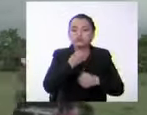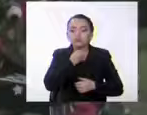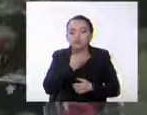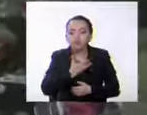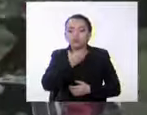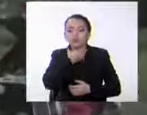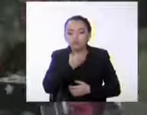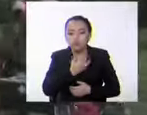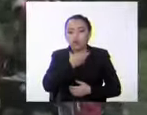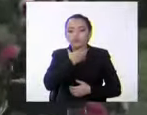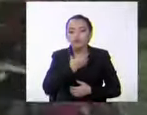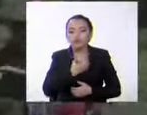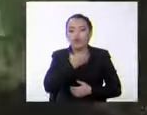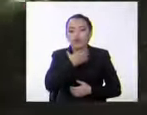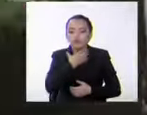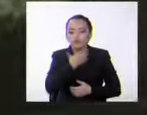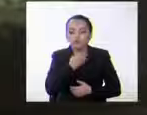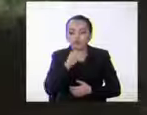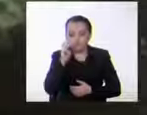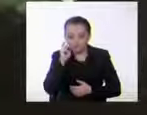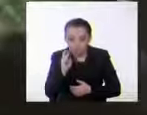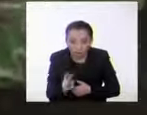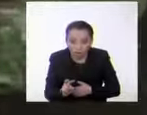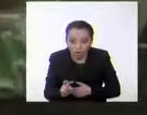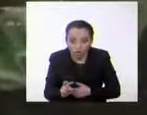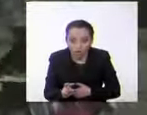¡Memo! ¿Estás bien?